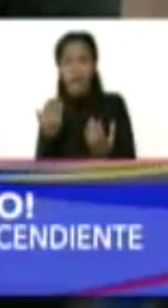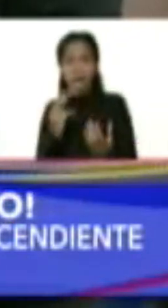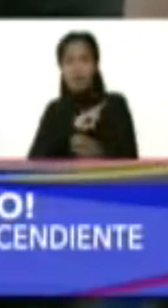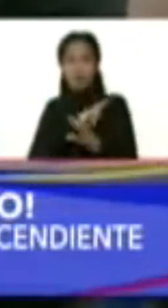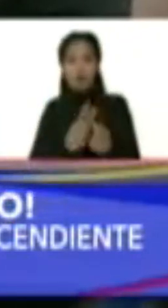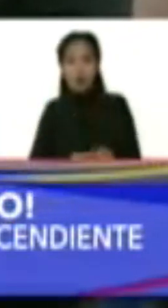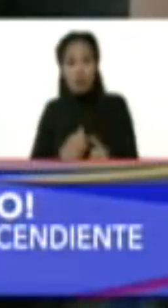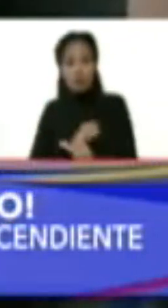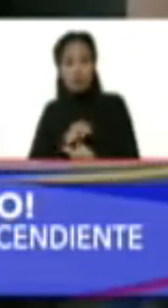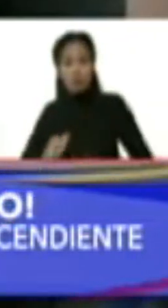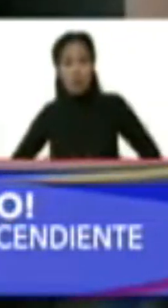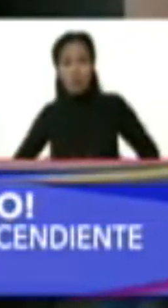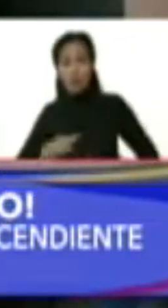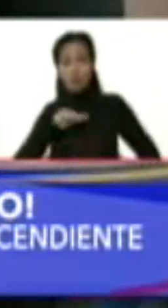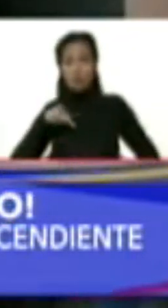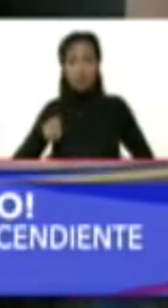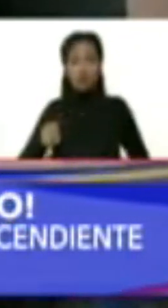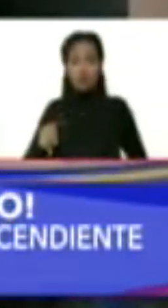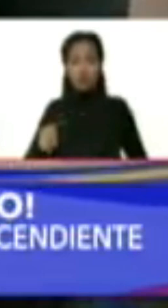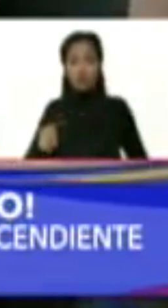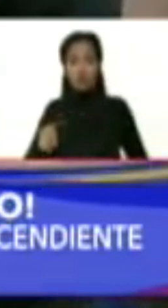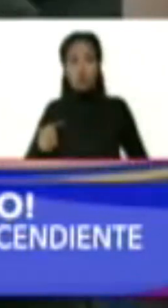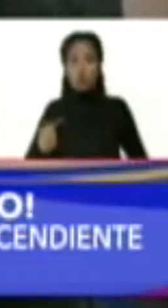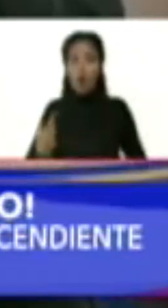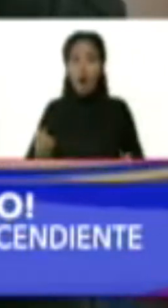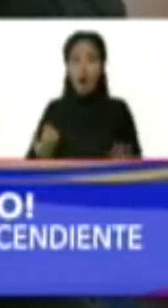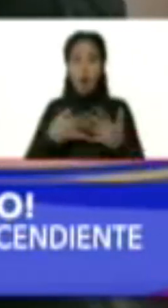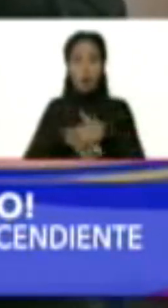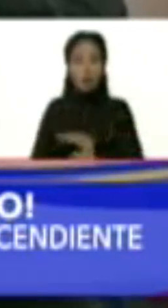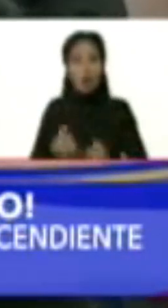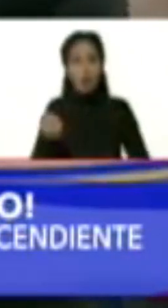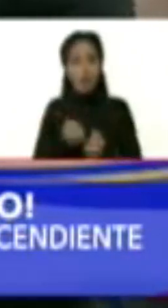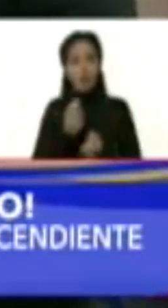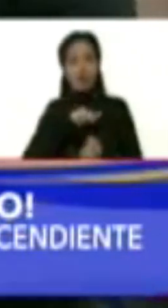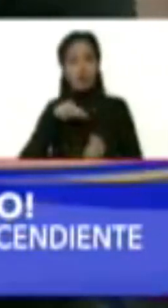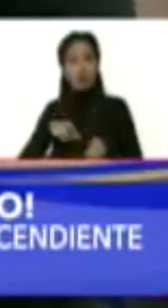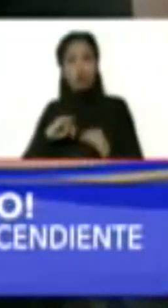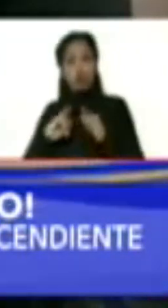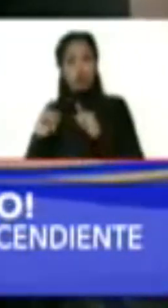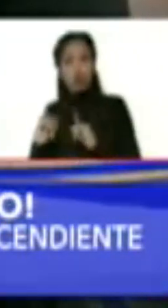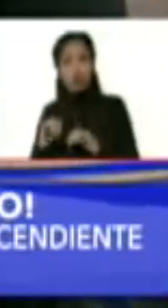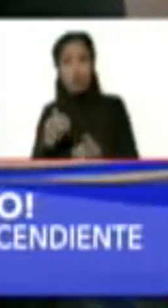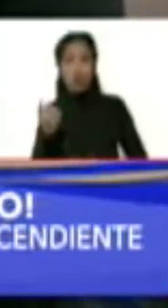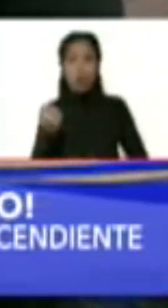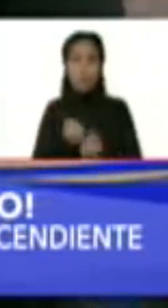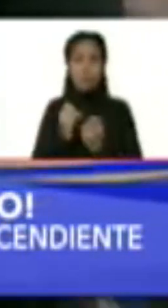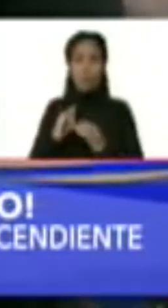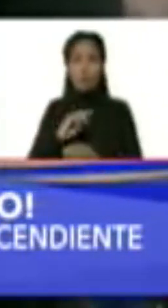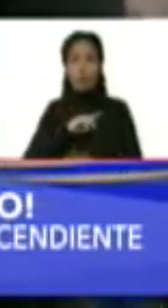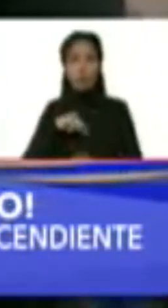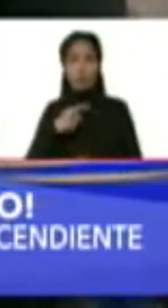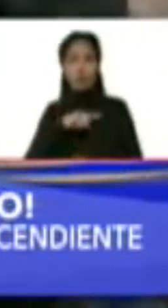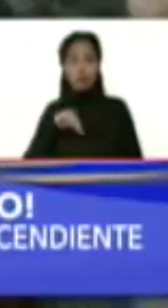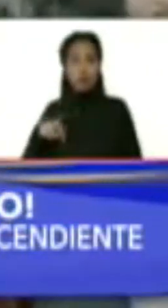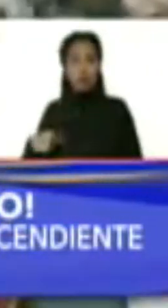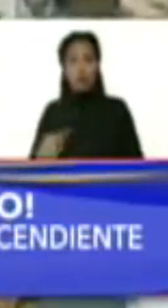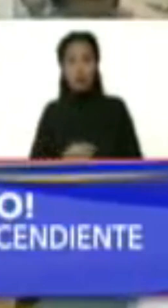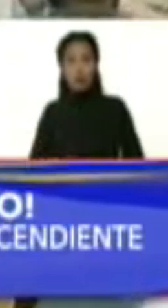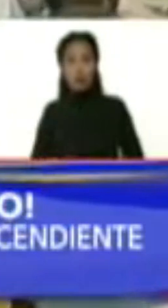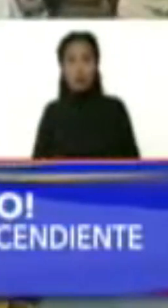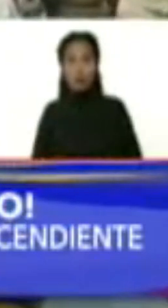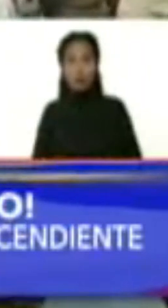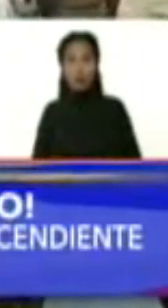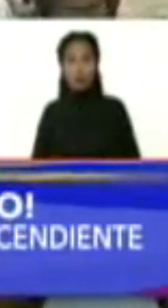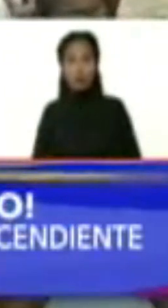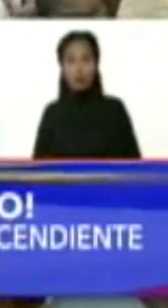fuerza está en la unidad entre nosotros, entre la solidaridad entre nosotros.